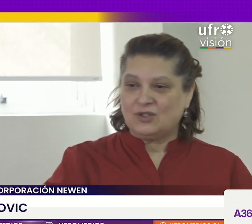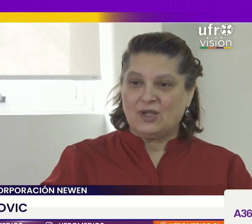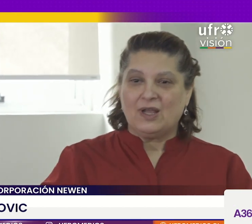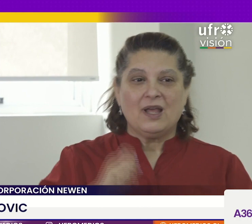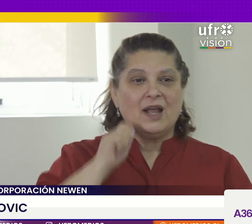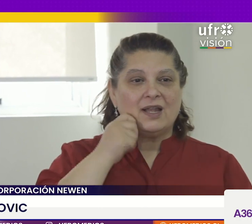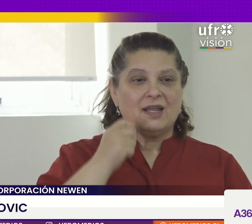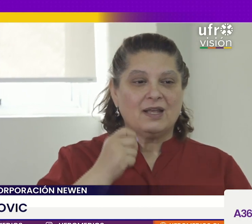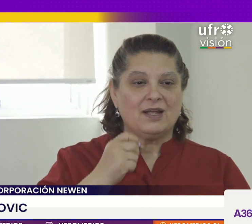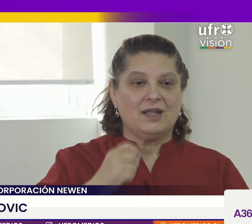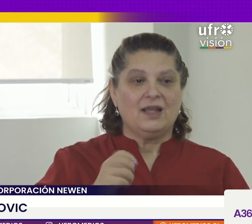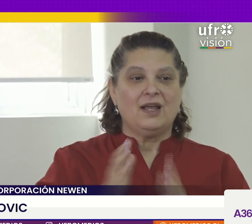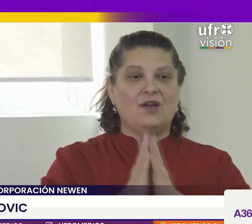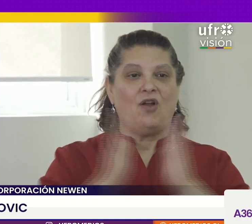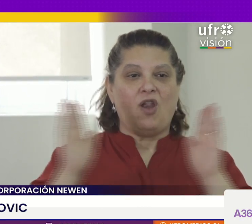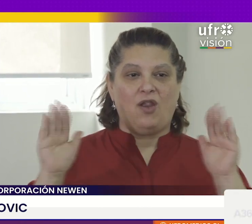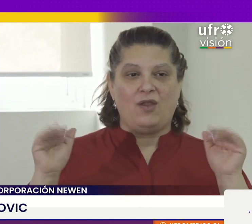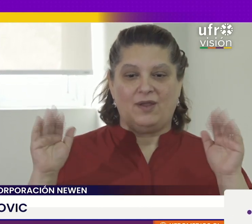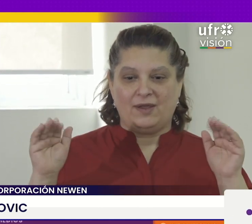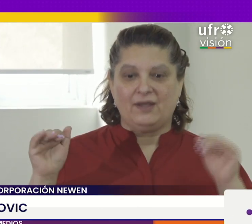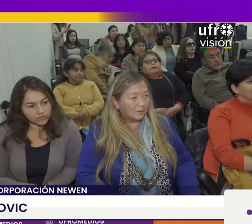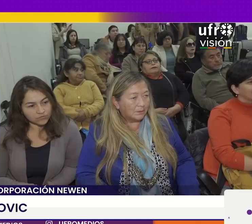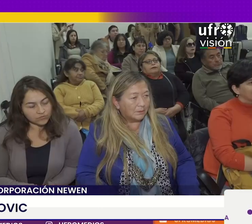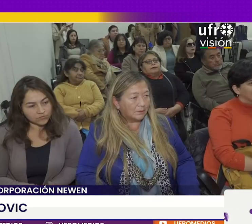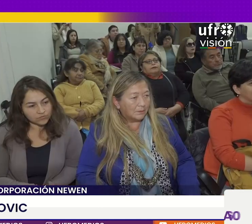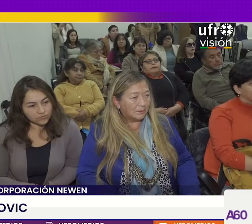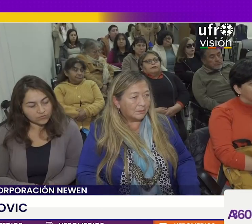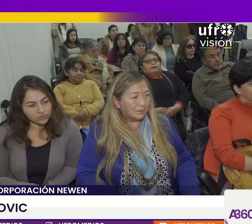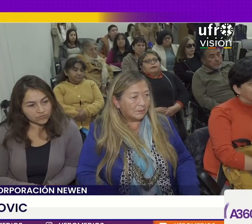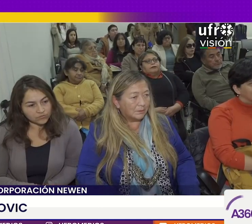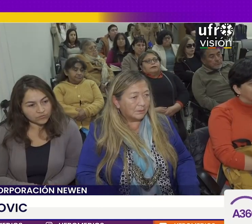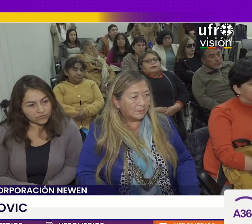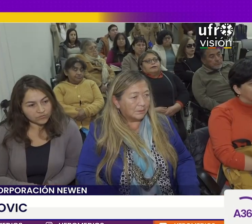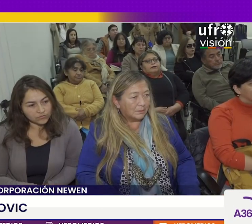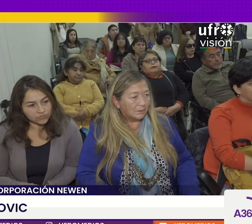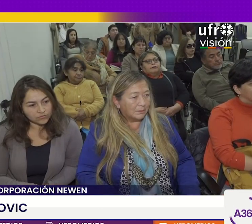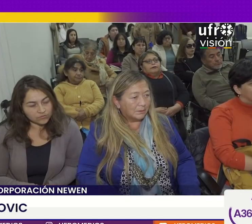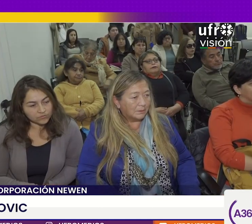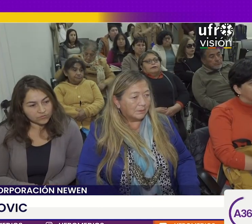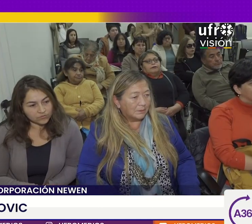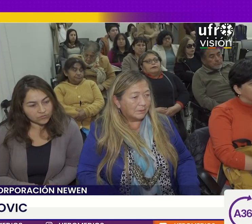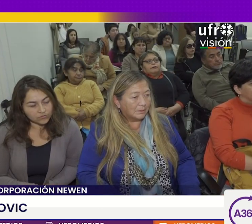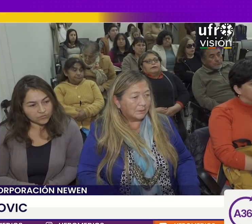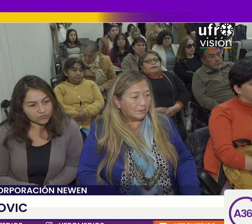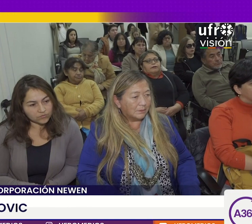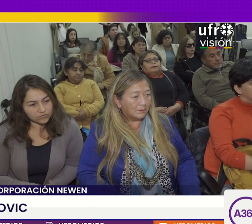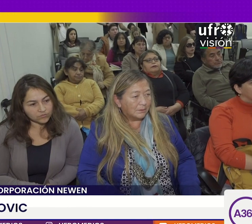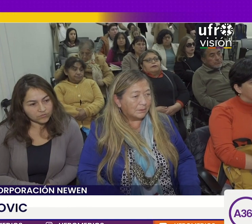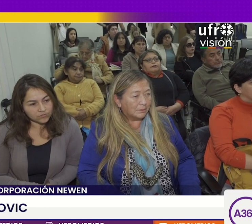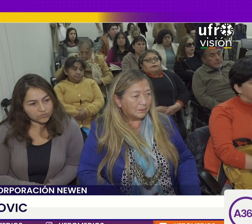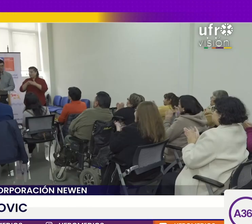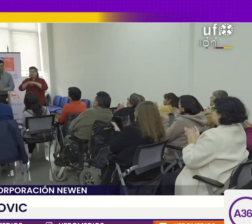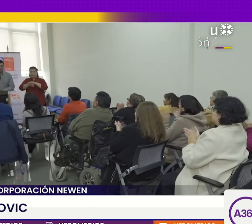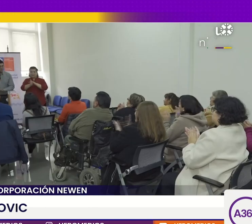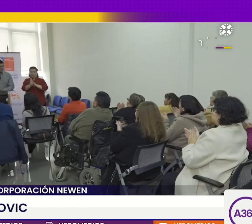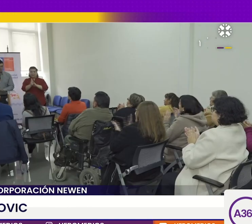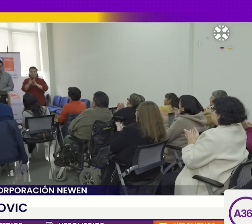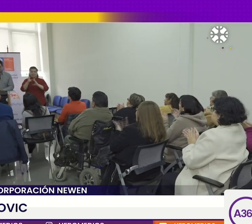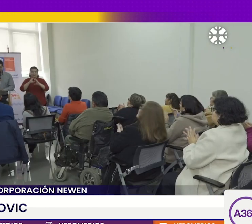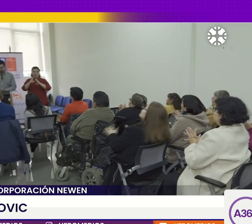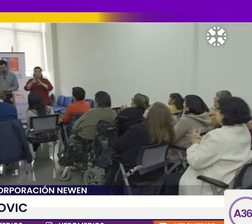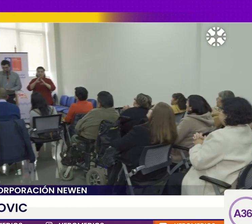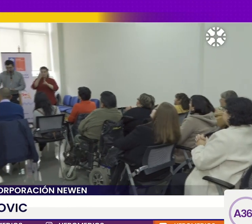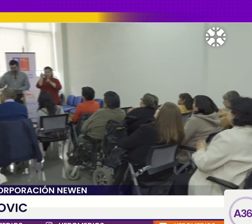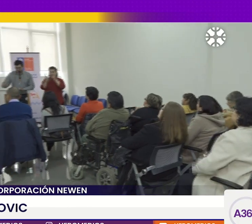del orgullo de la persona con discapacidad. Si somos personas, como todos. Así es. Cecilia, y